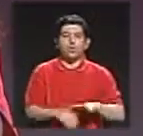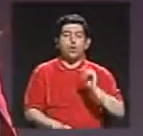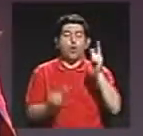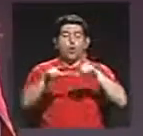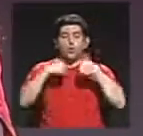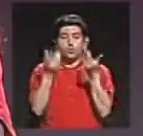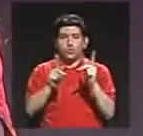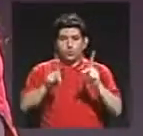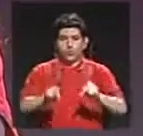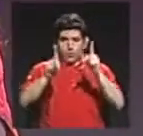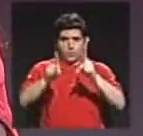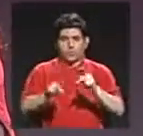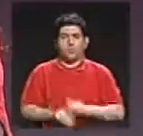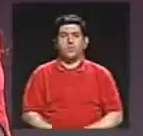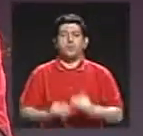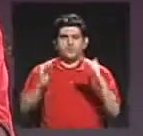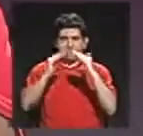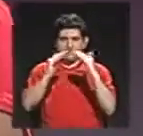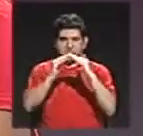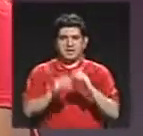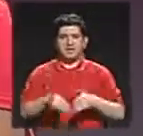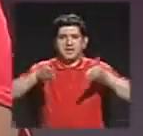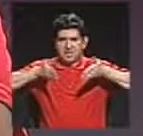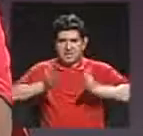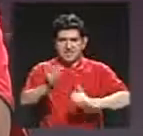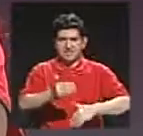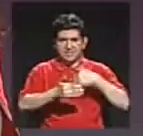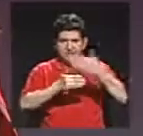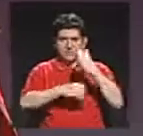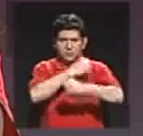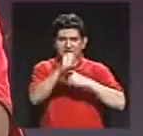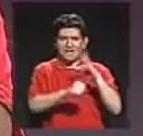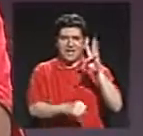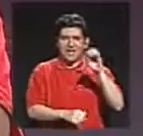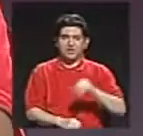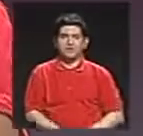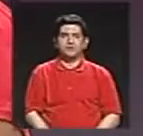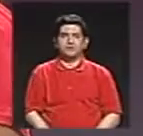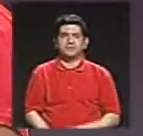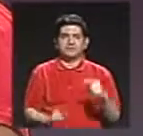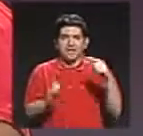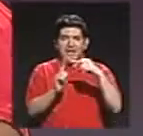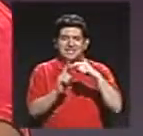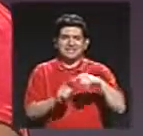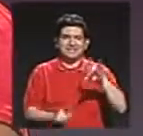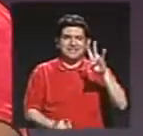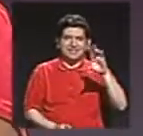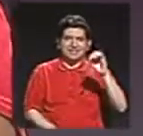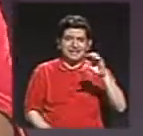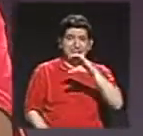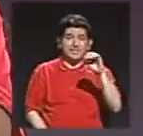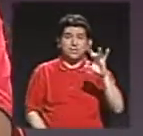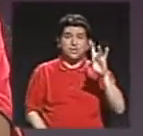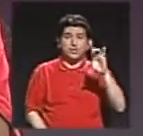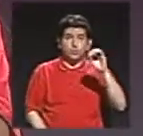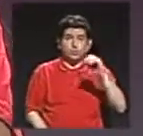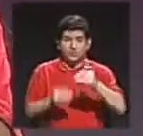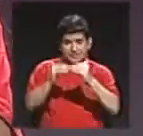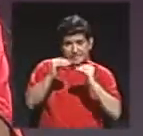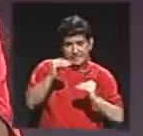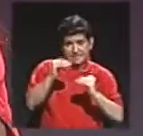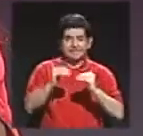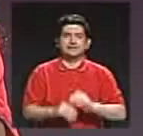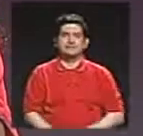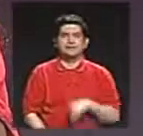gran grupo de personas que vivimos y Nacimos en después de los 60s entre los 70s y antitos hasta los 80s se nos